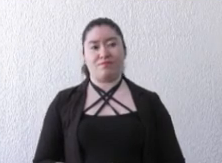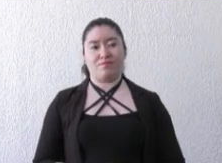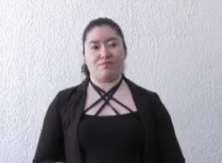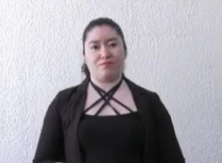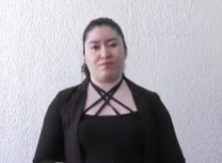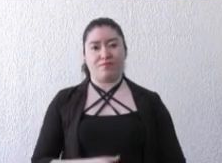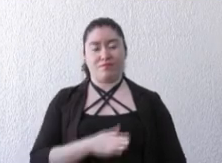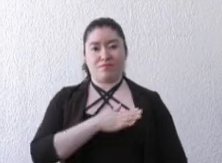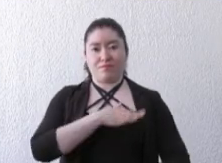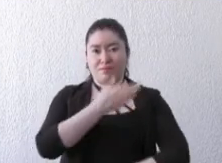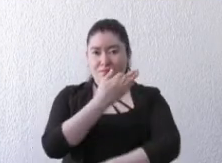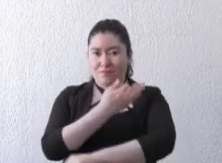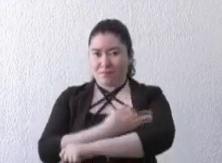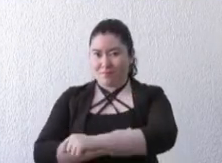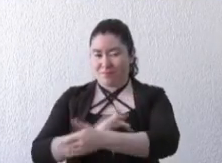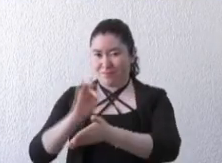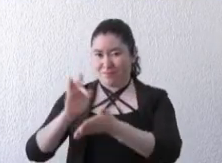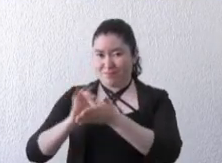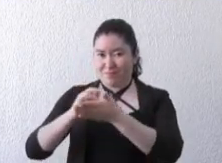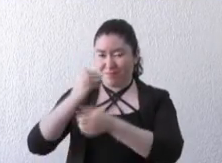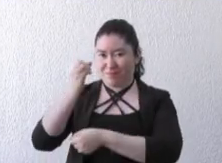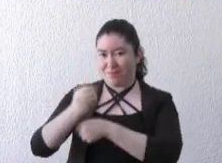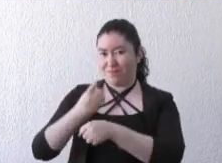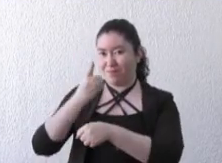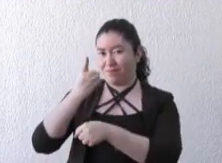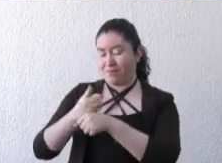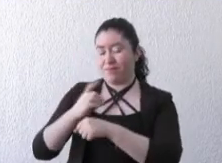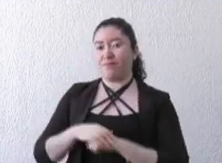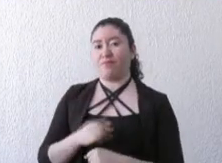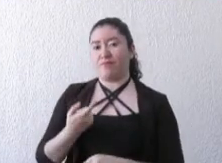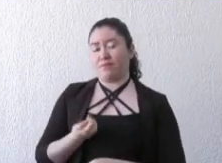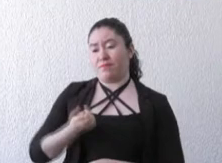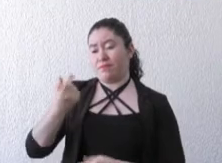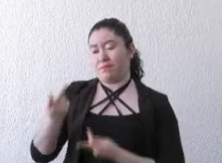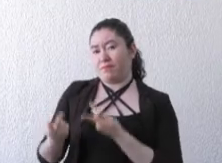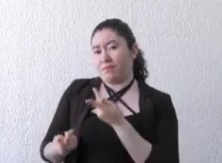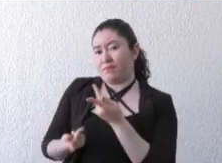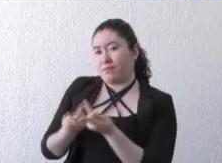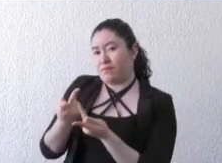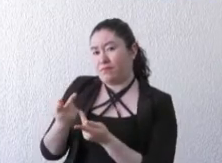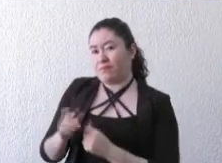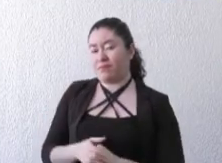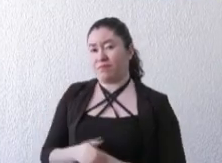Buenas tardes, gracias por la oportunidad. La primera pregunta que quiero hacer es